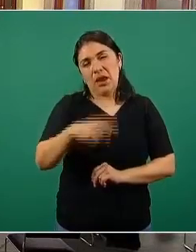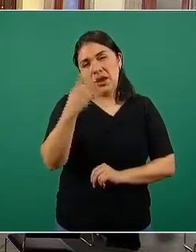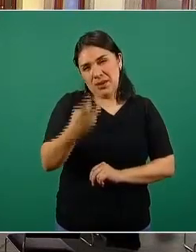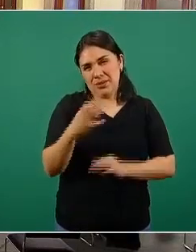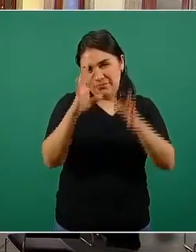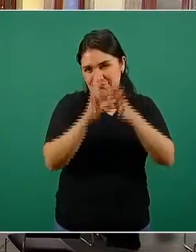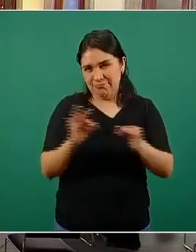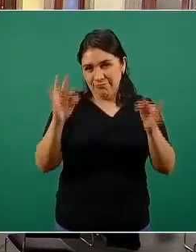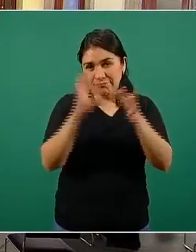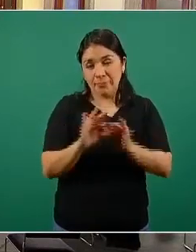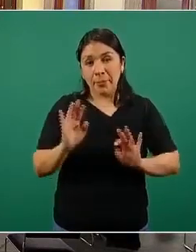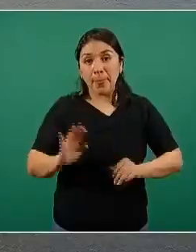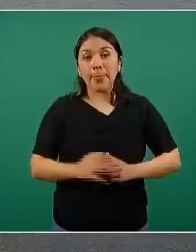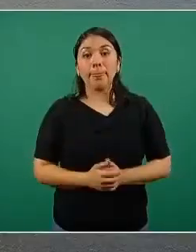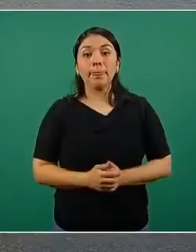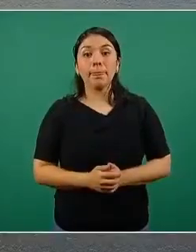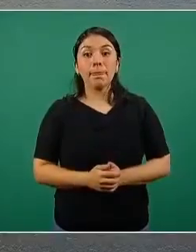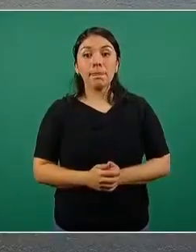planteamiento.